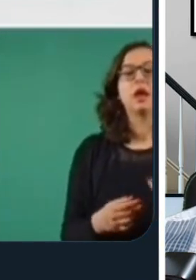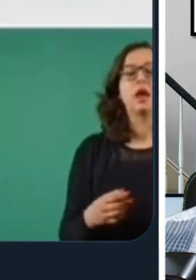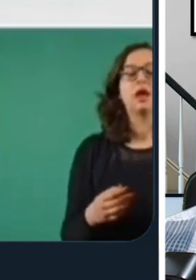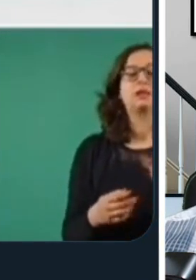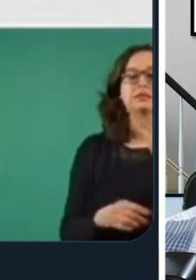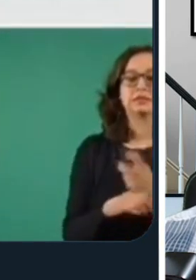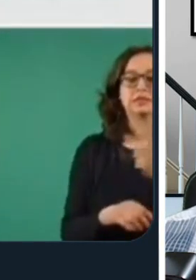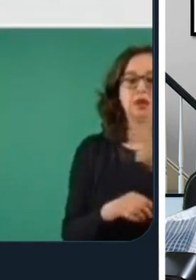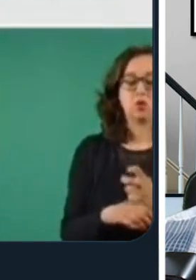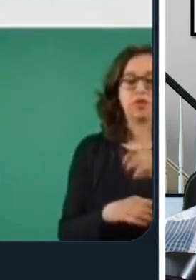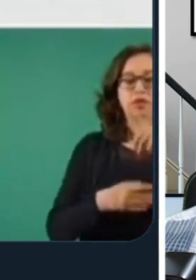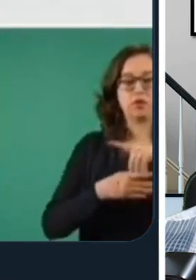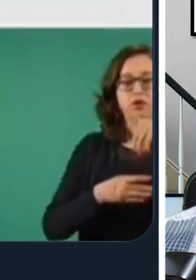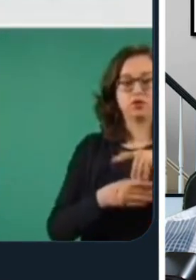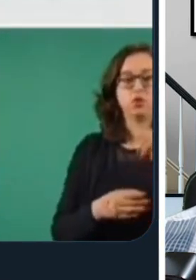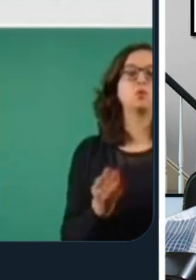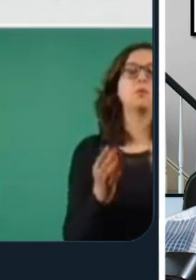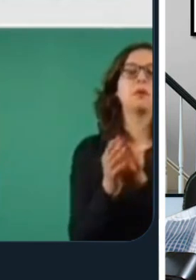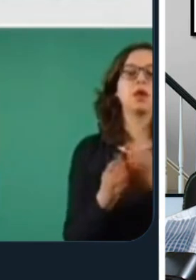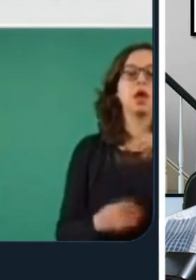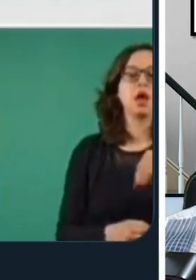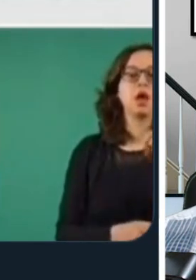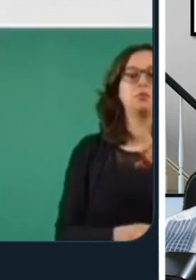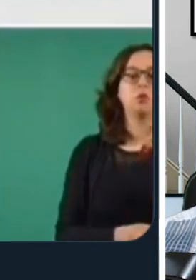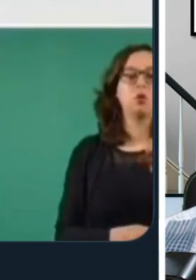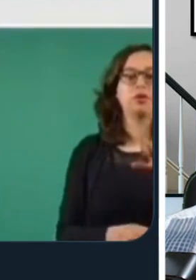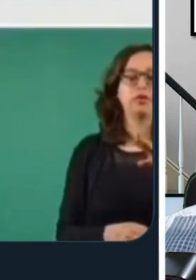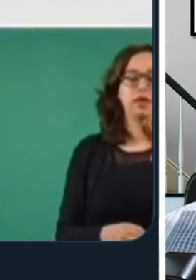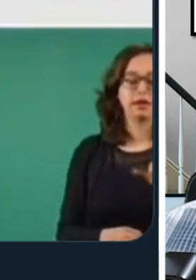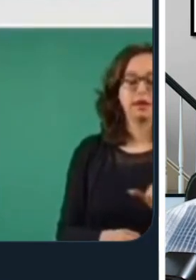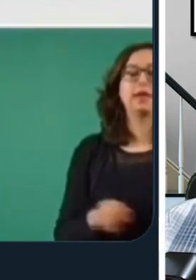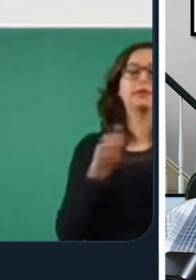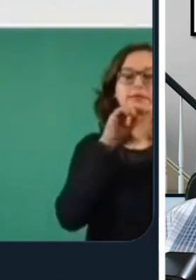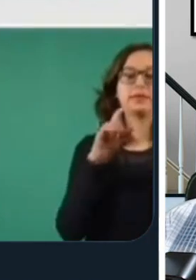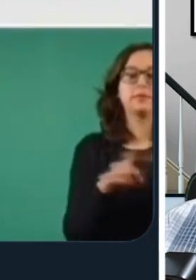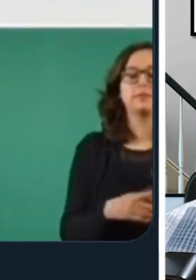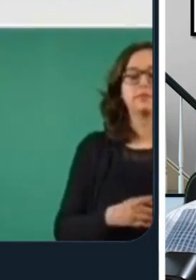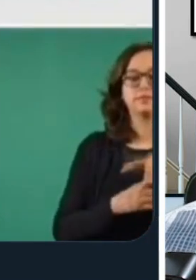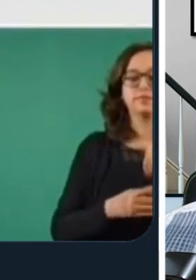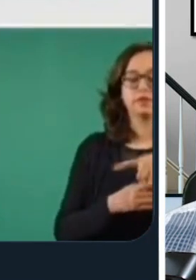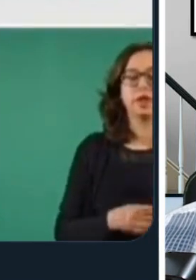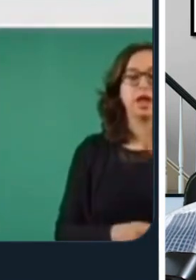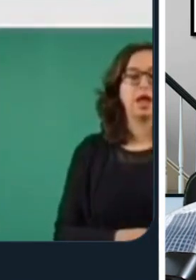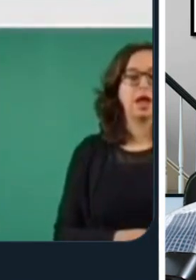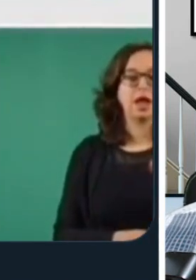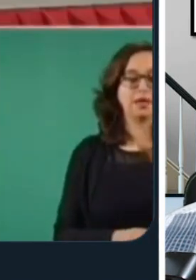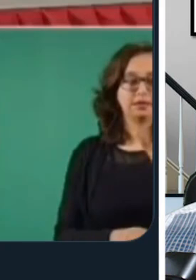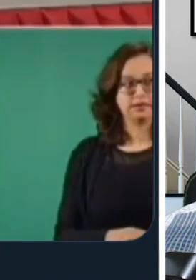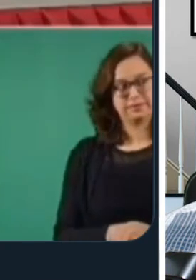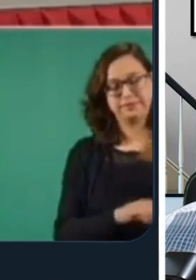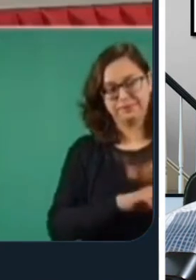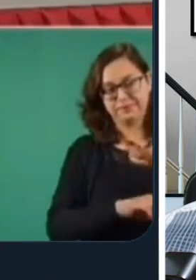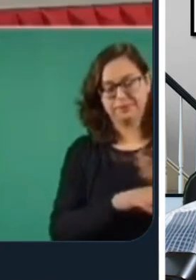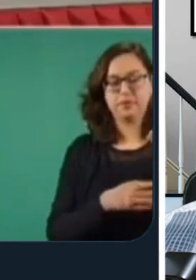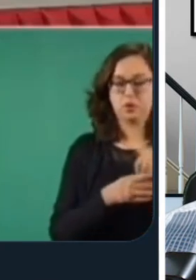una donación de los Estados Unidos, y la donación de AstraZeneca, 4,600,000, también provenientes de los Estados